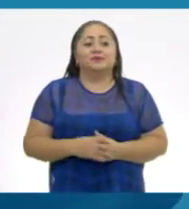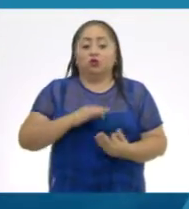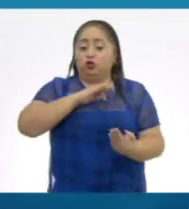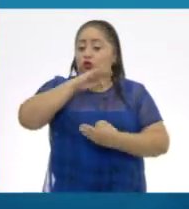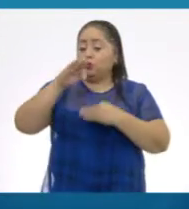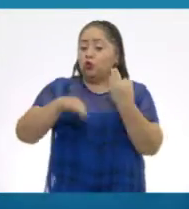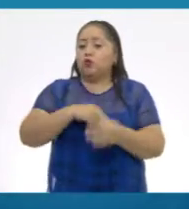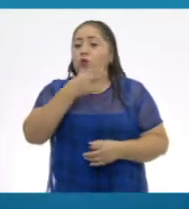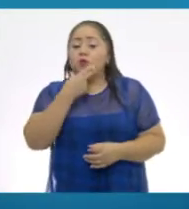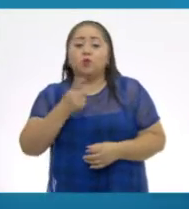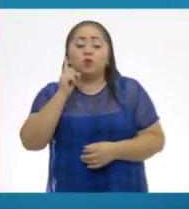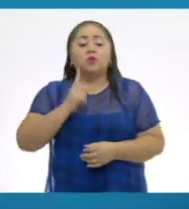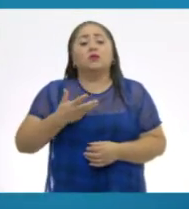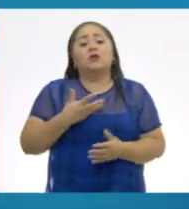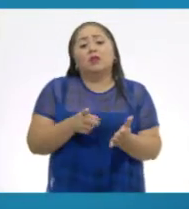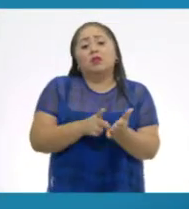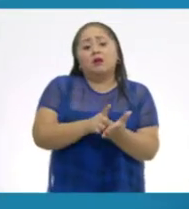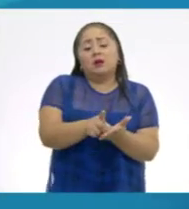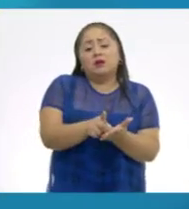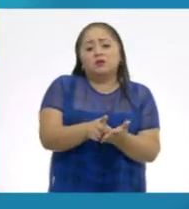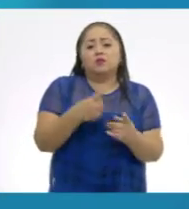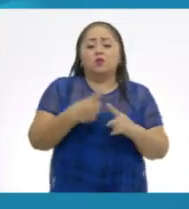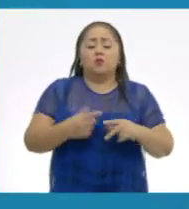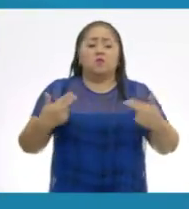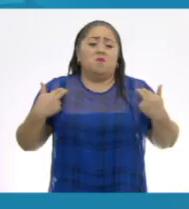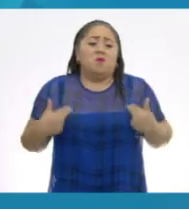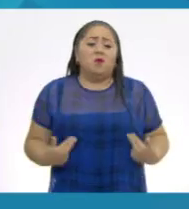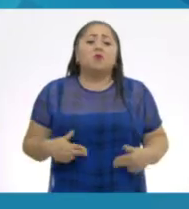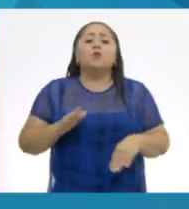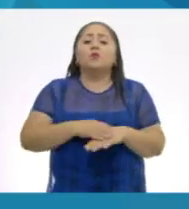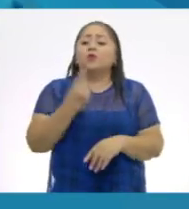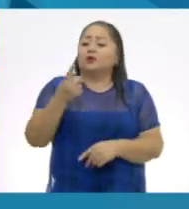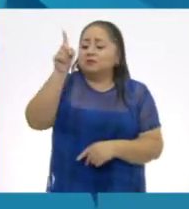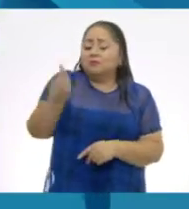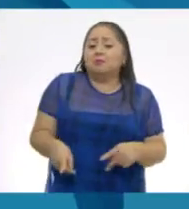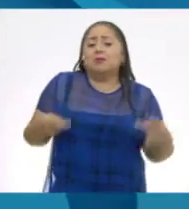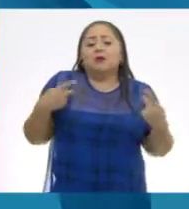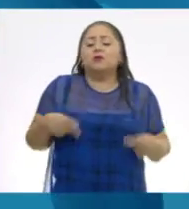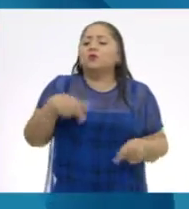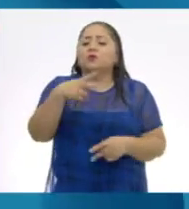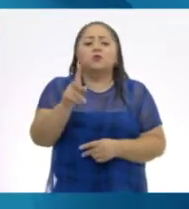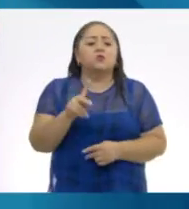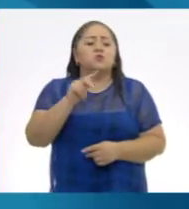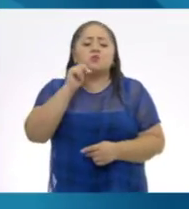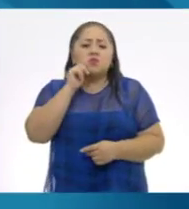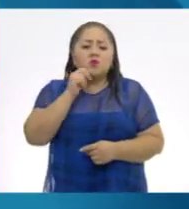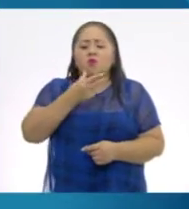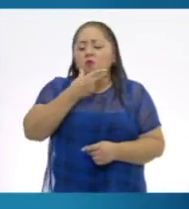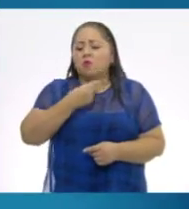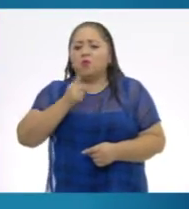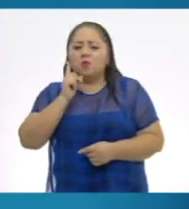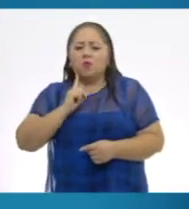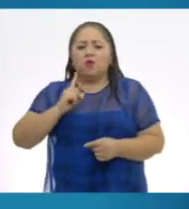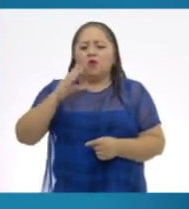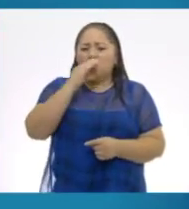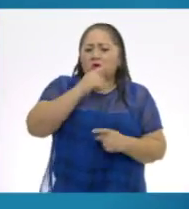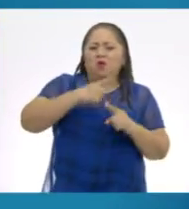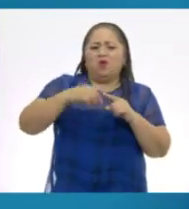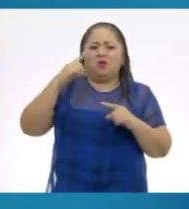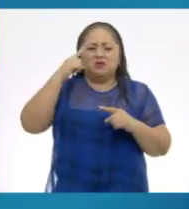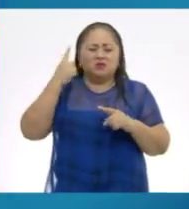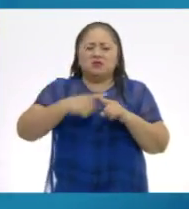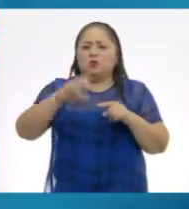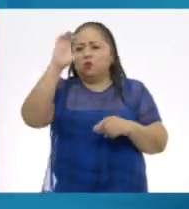Todas y todos tenemos derechos humanos por el simple hecho de ser personas, sin importar nuestro sexo, raza, edad,